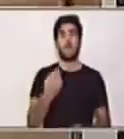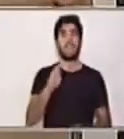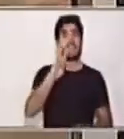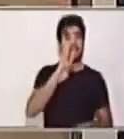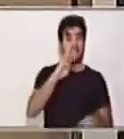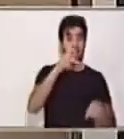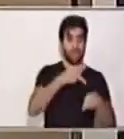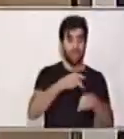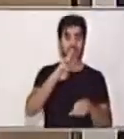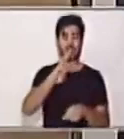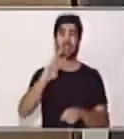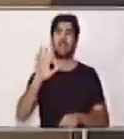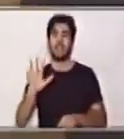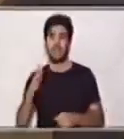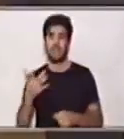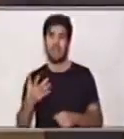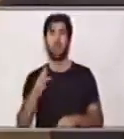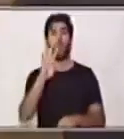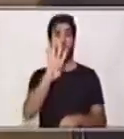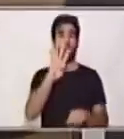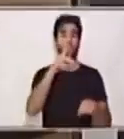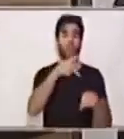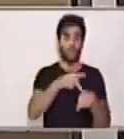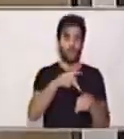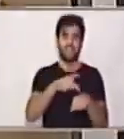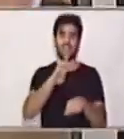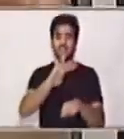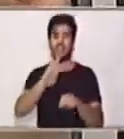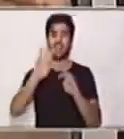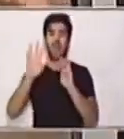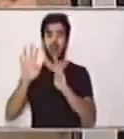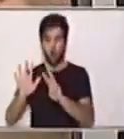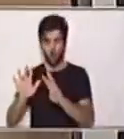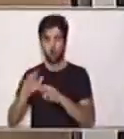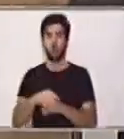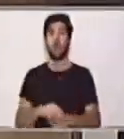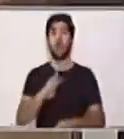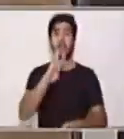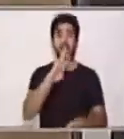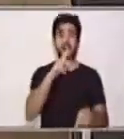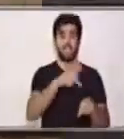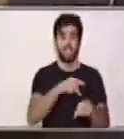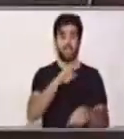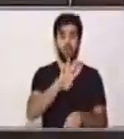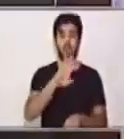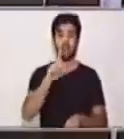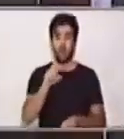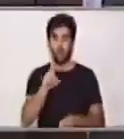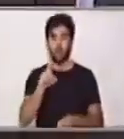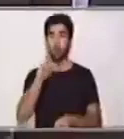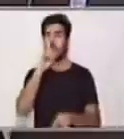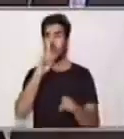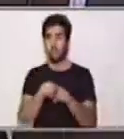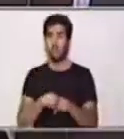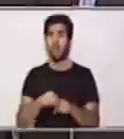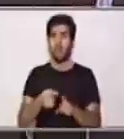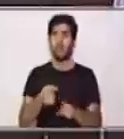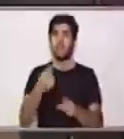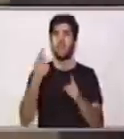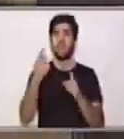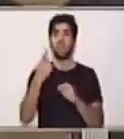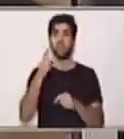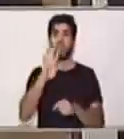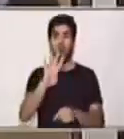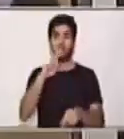3 veces 35, 4 veces 38, 3 veces 41 y 4 veces 44. Cada uno